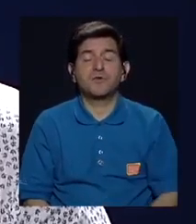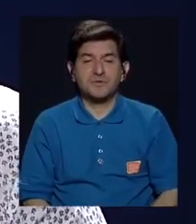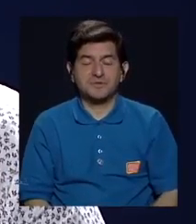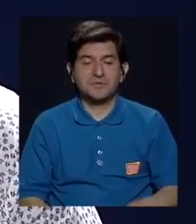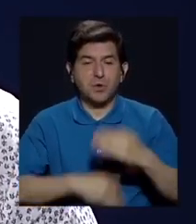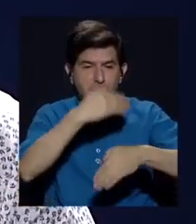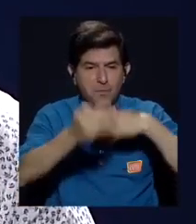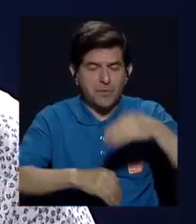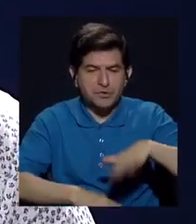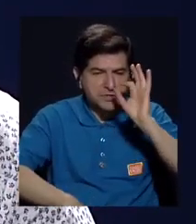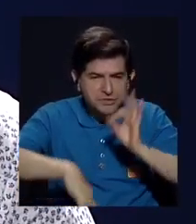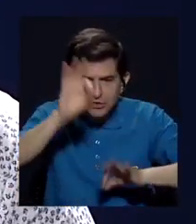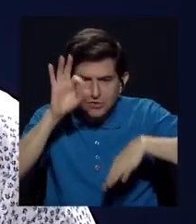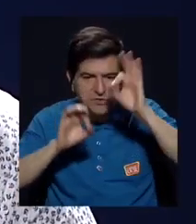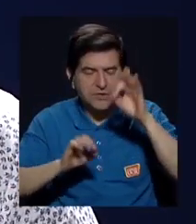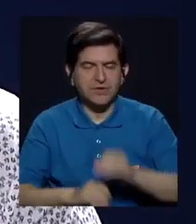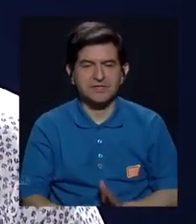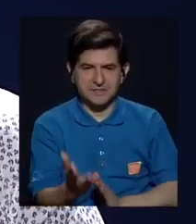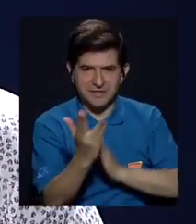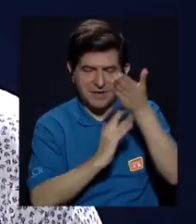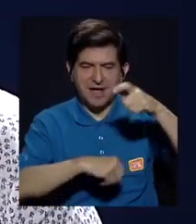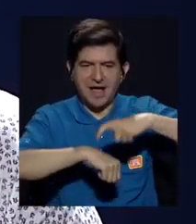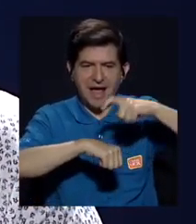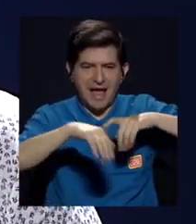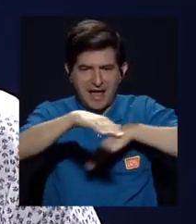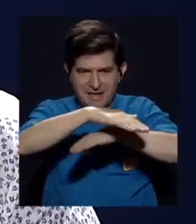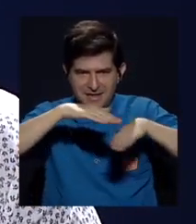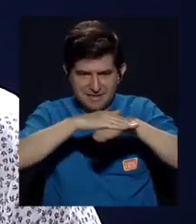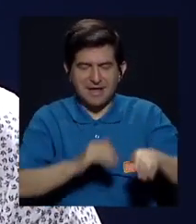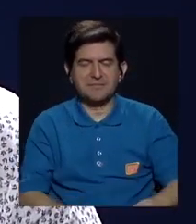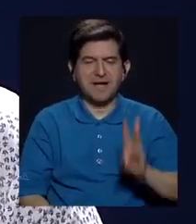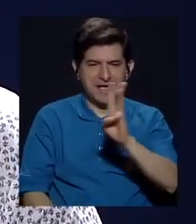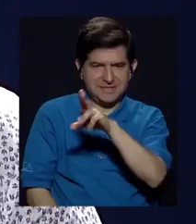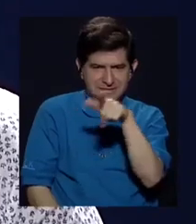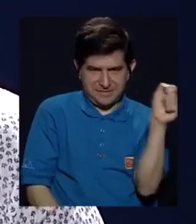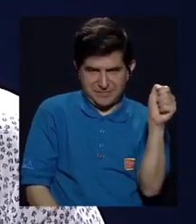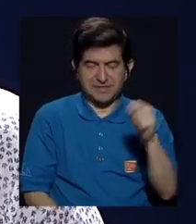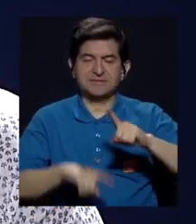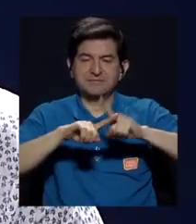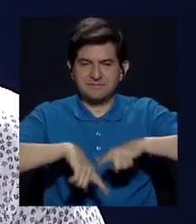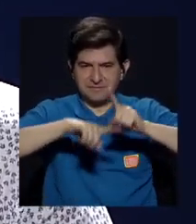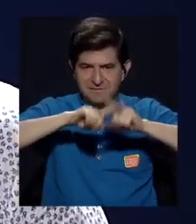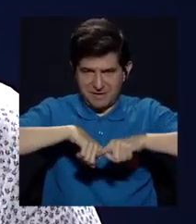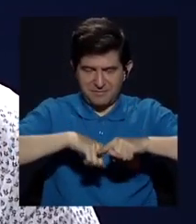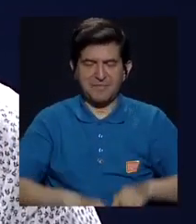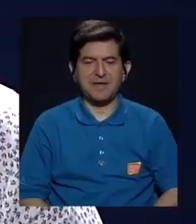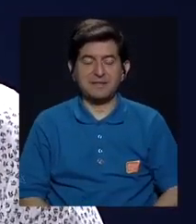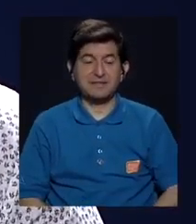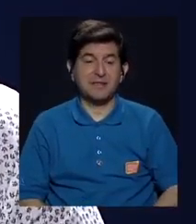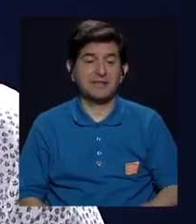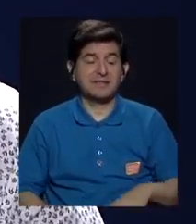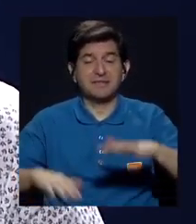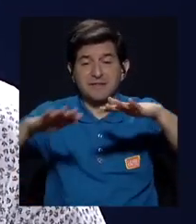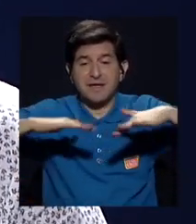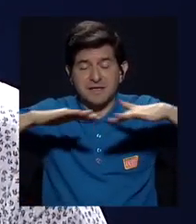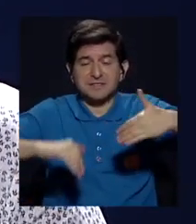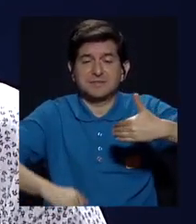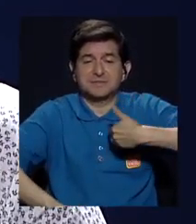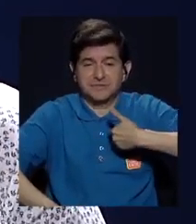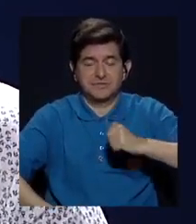audiciones. Las audiciones para entrar a la etapa básica son semestrales, dependiendo del cupo que tengamos,